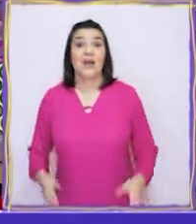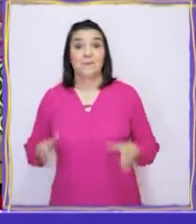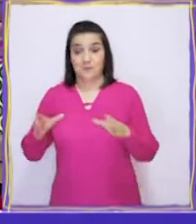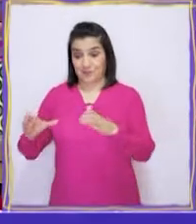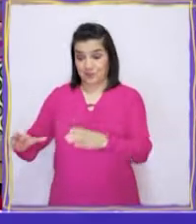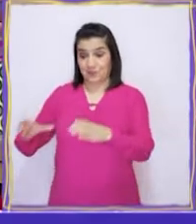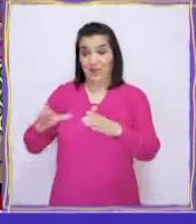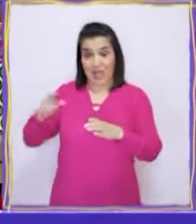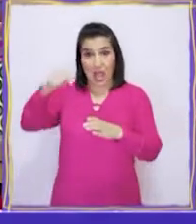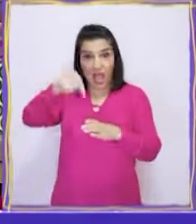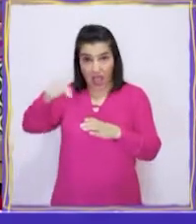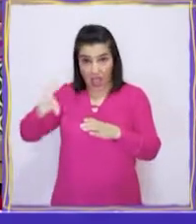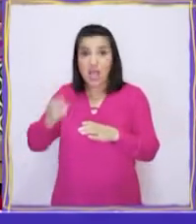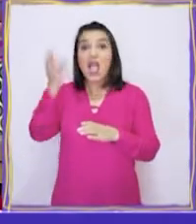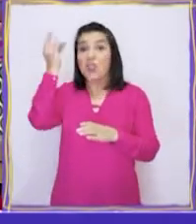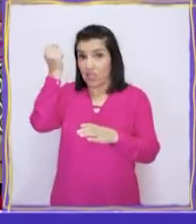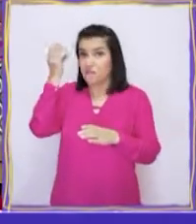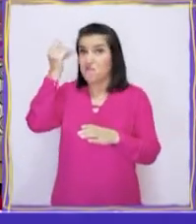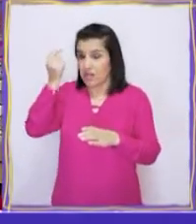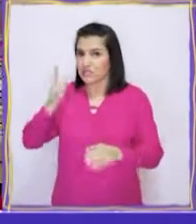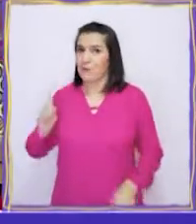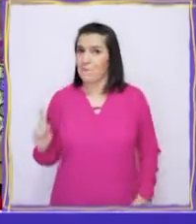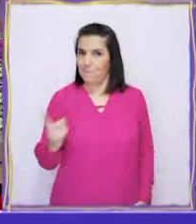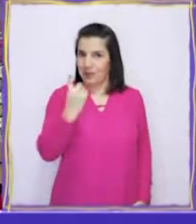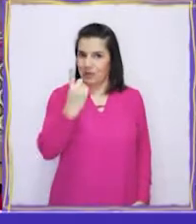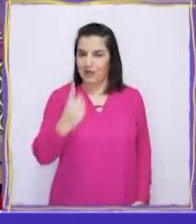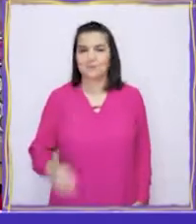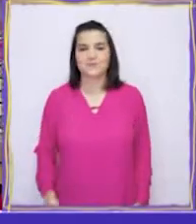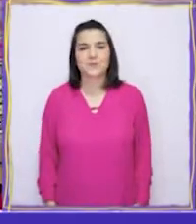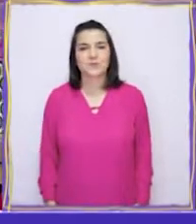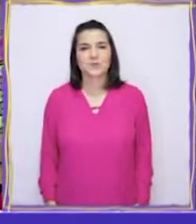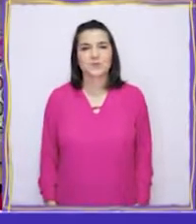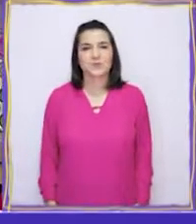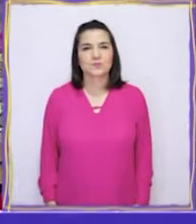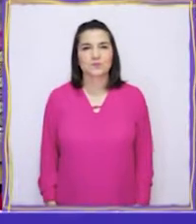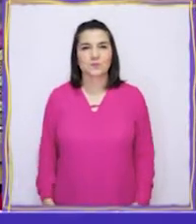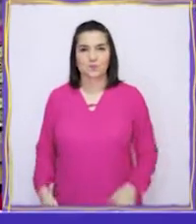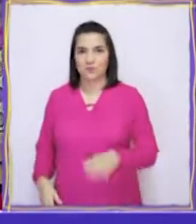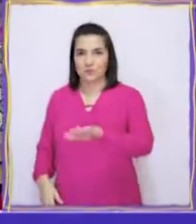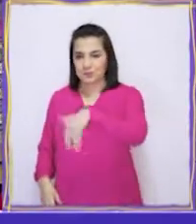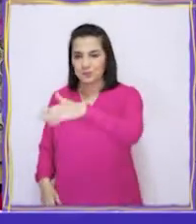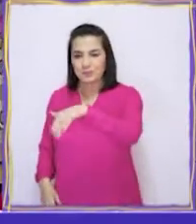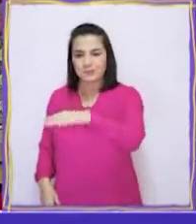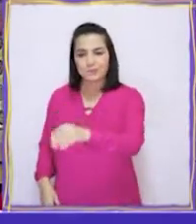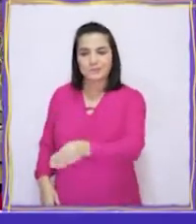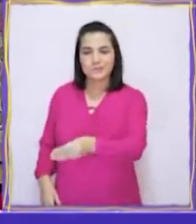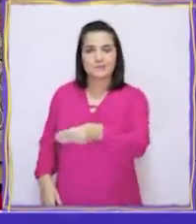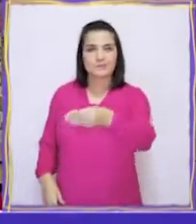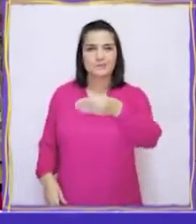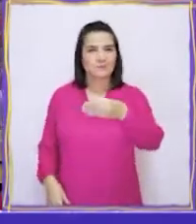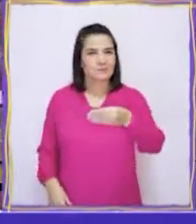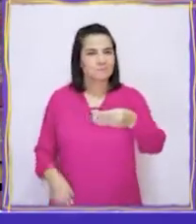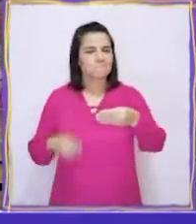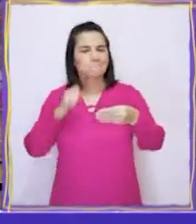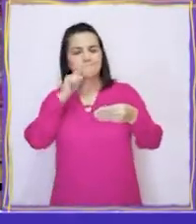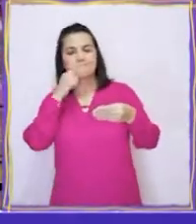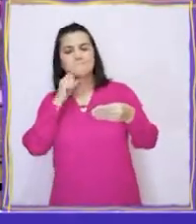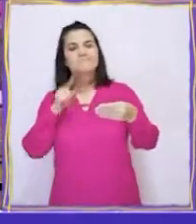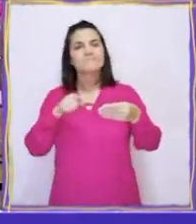Acá tengo mi caja con adivinanzas. ¿Vamos con la primera? ¿Qué será? ¿Qué